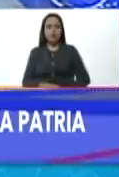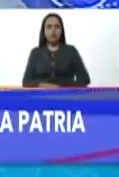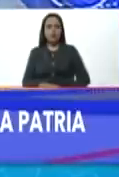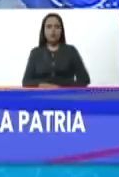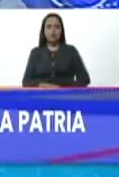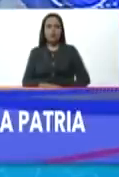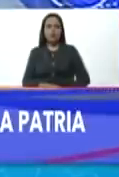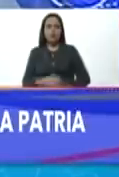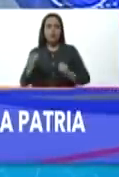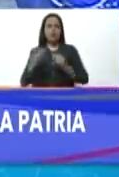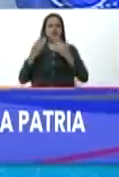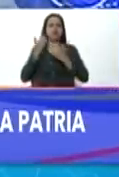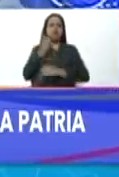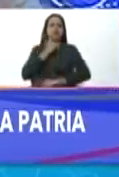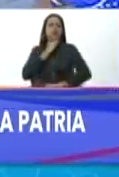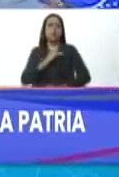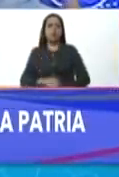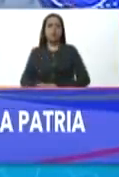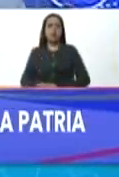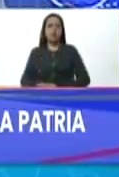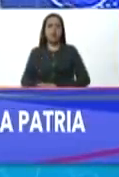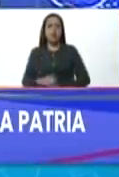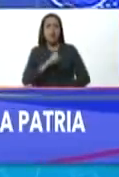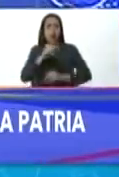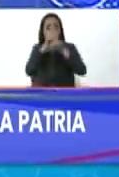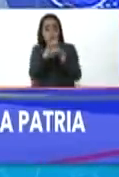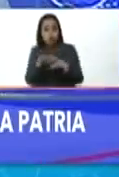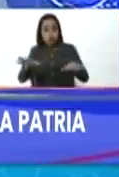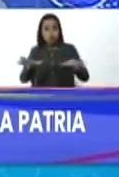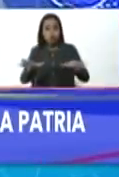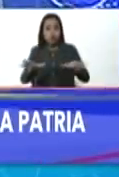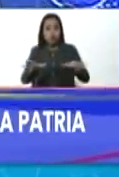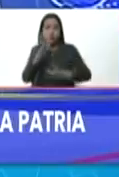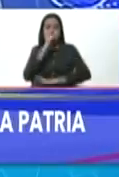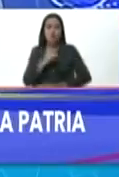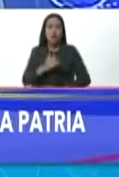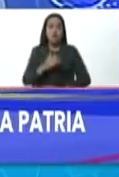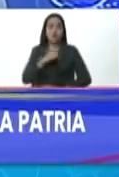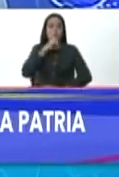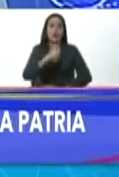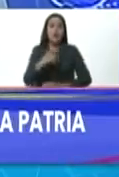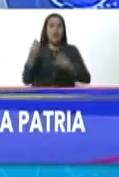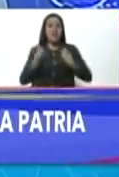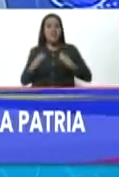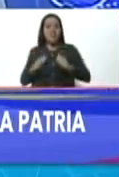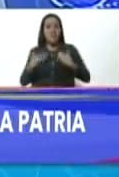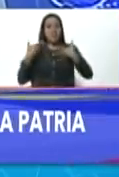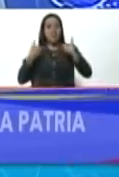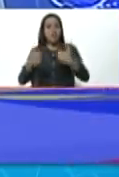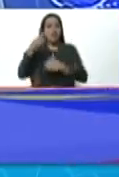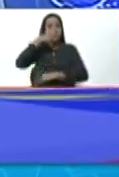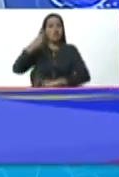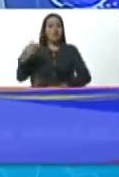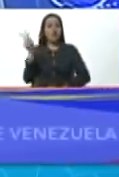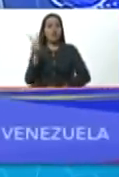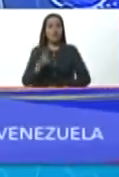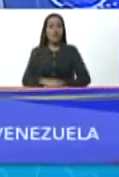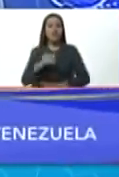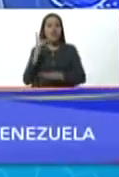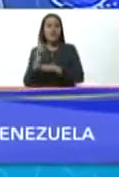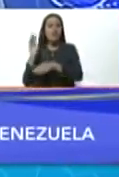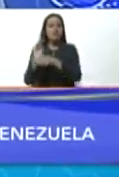ese virus, que no se expanda y que no le haga daño a la vida y a la salud del pueblo de Venezuela. Así debemos